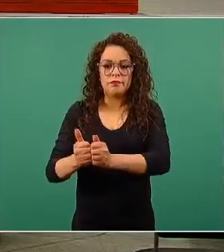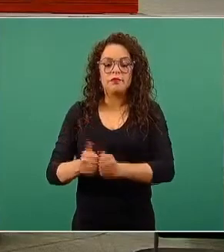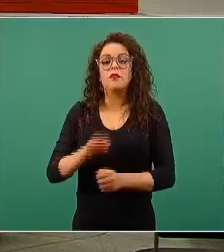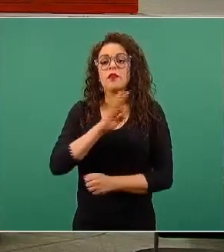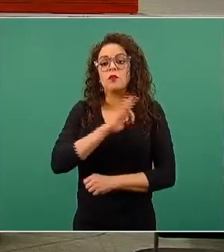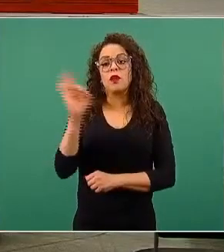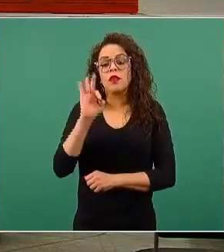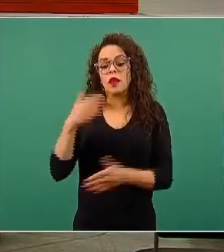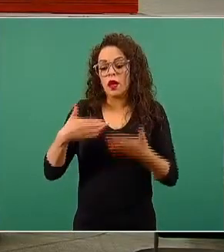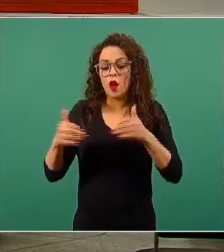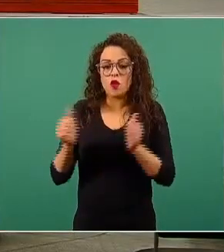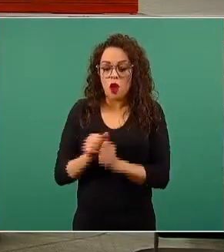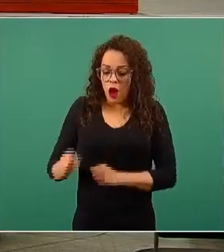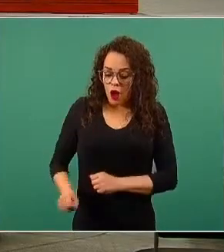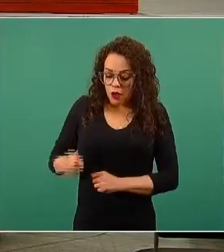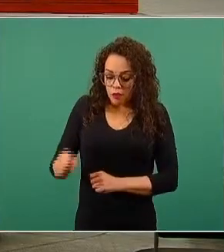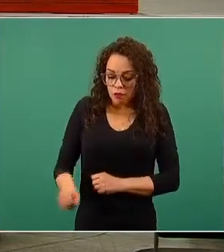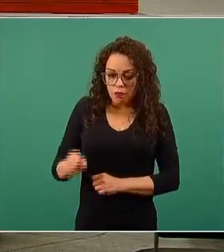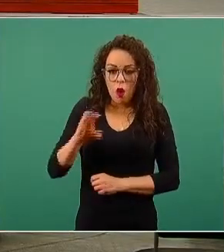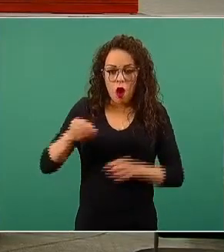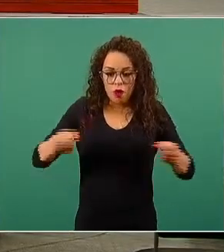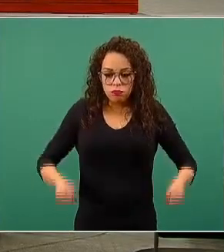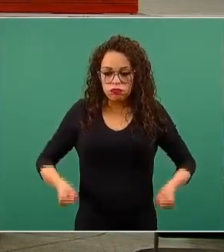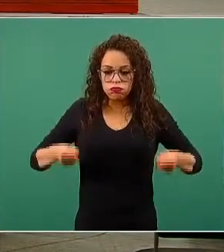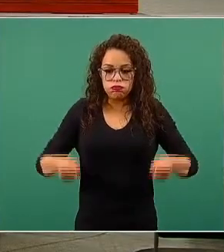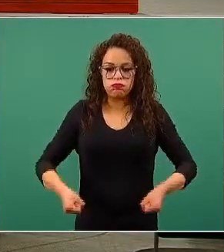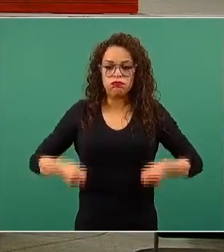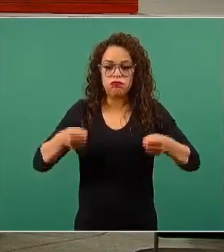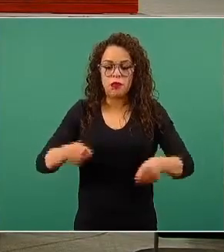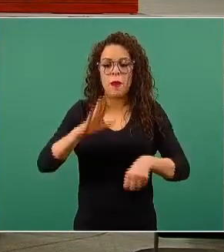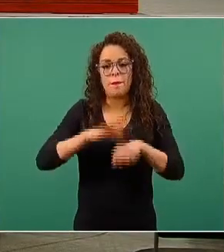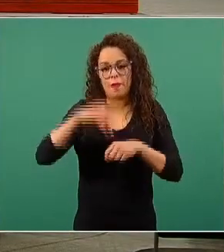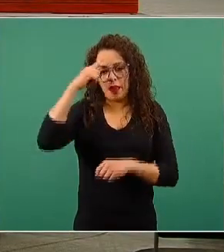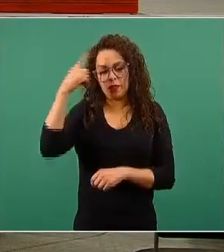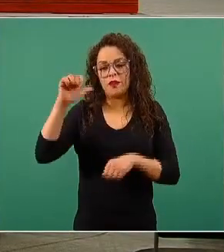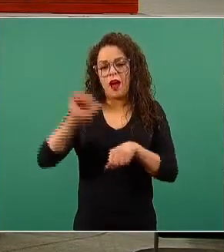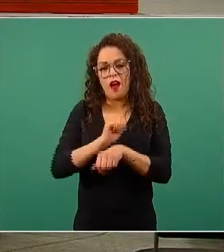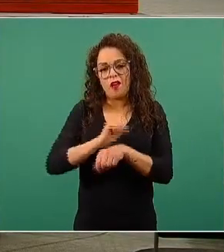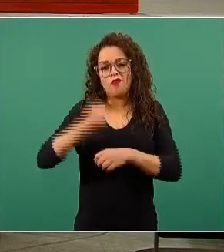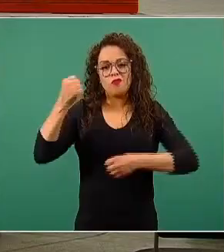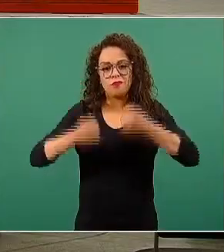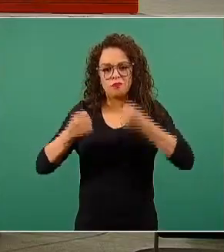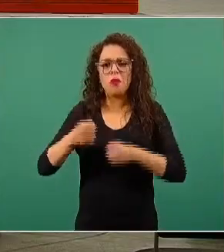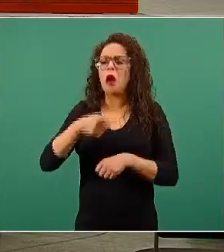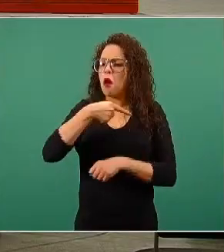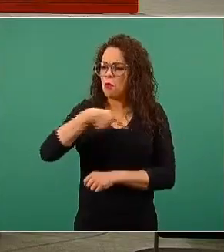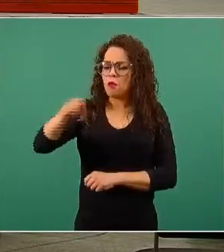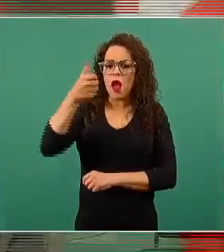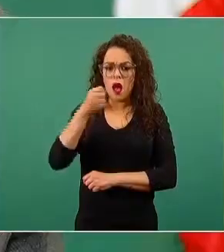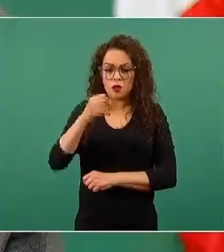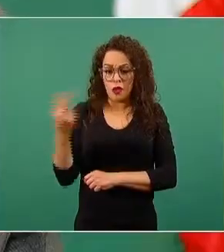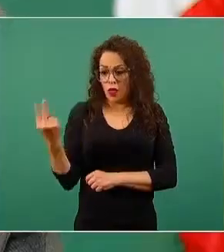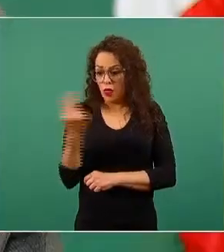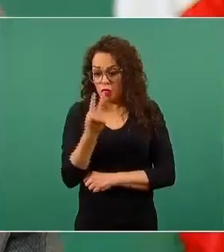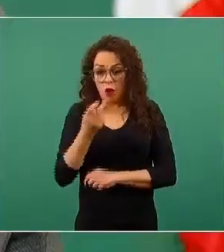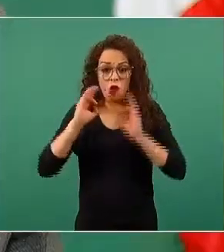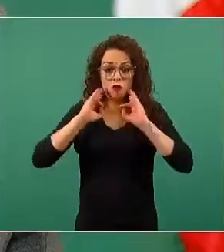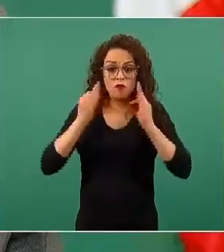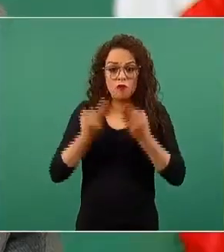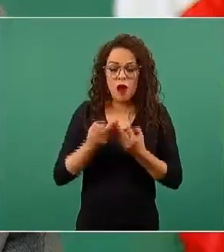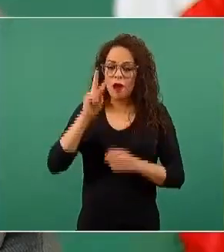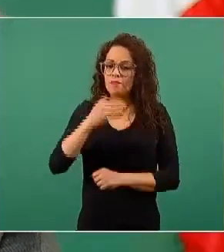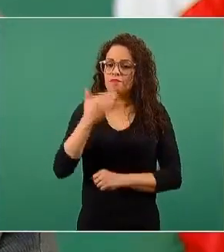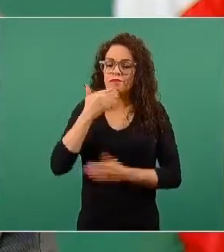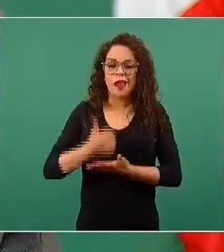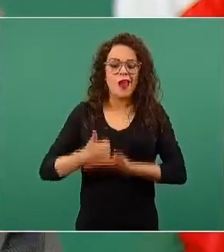bastón, con una andadera, y que es mejor que vayan en carro, y así se ha estado vacunando, y creo que esas dos modalidades han contribuido mucho